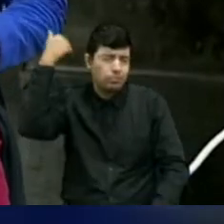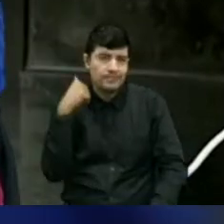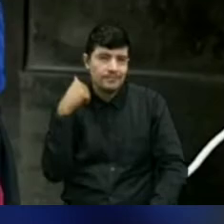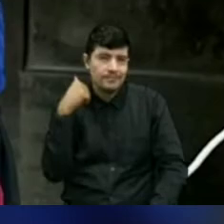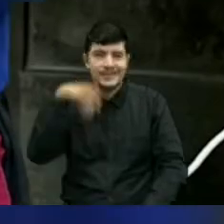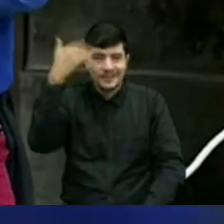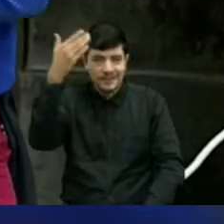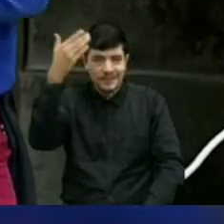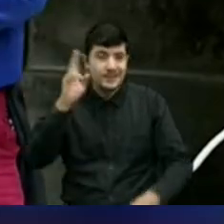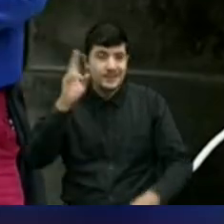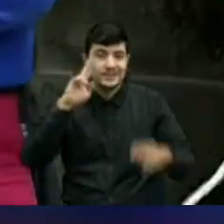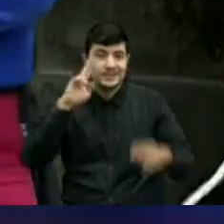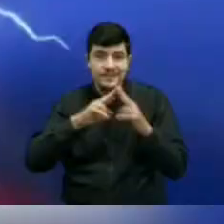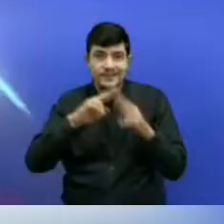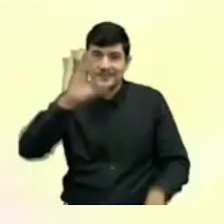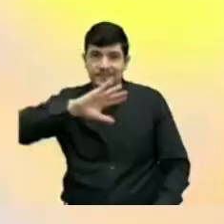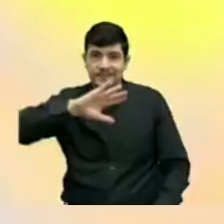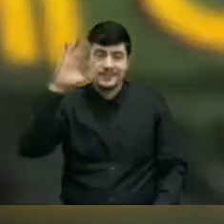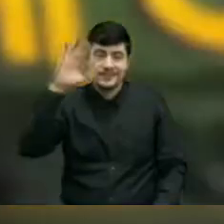luego!